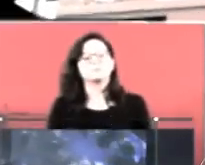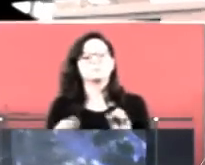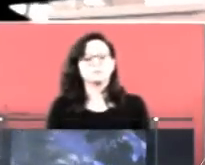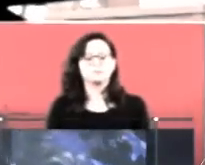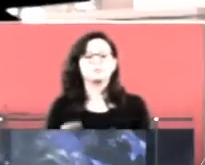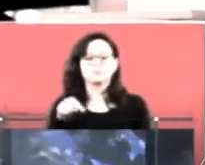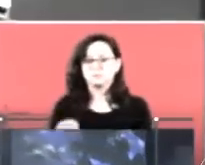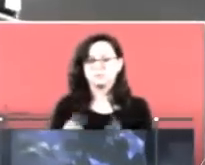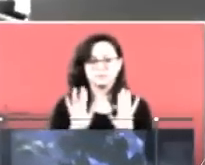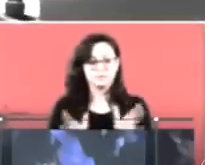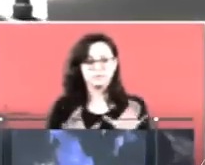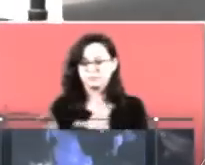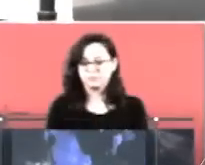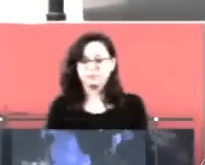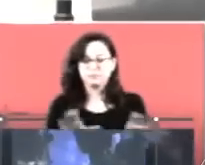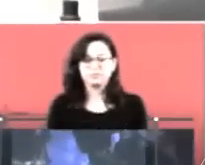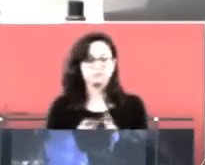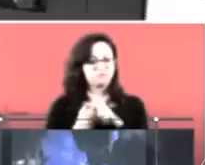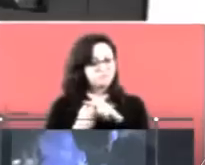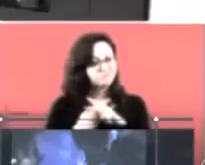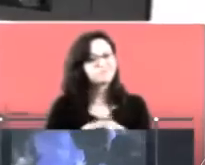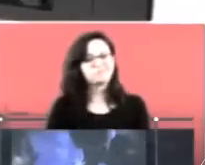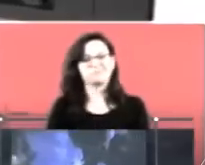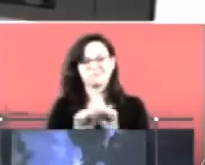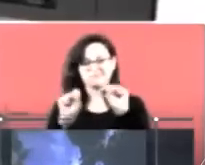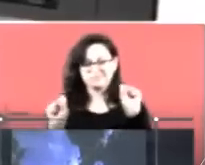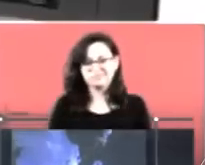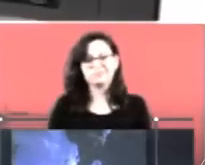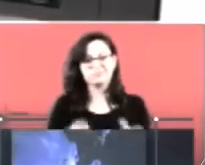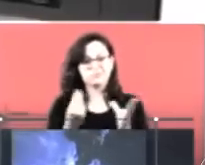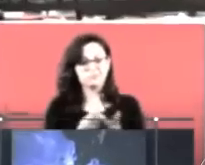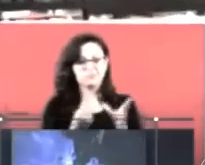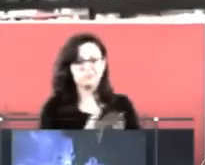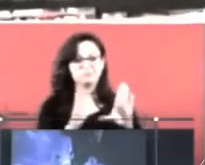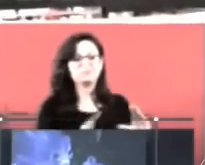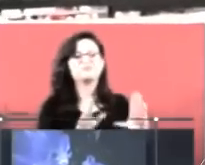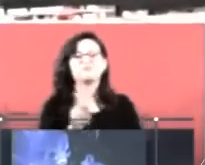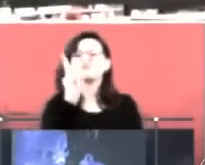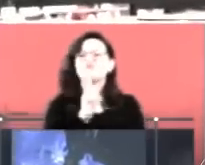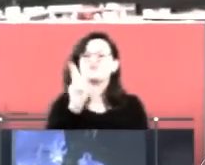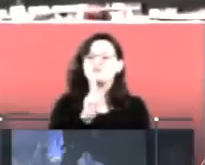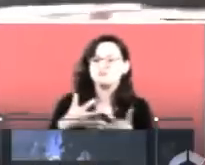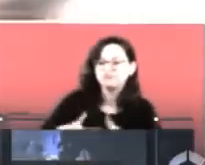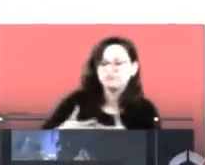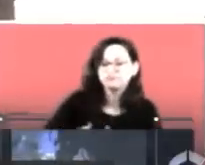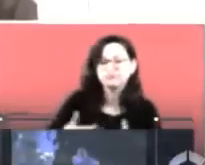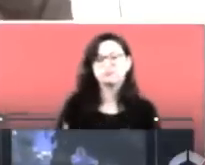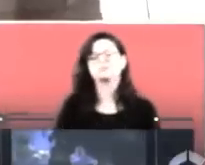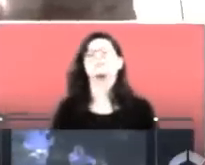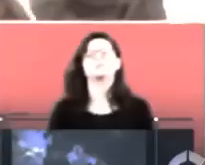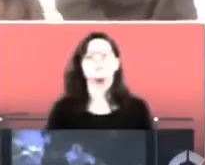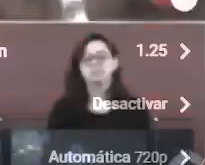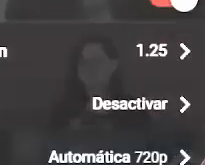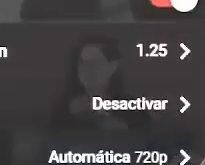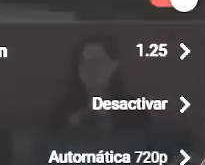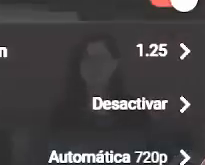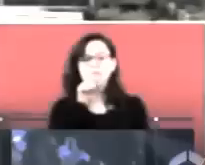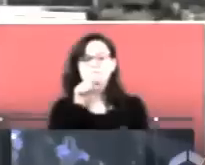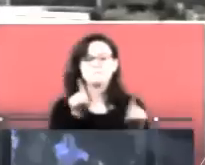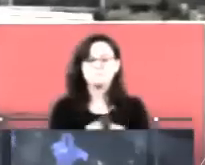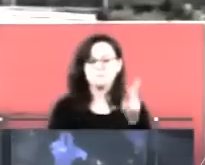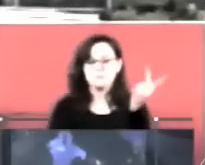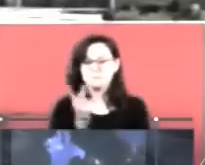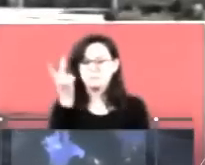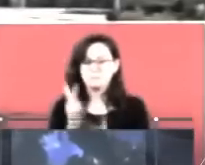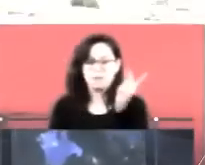pero pues a mí sí, yo leí en la mañana y dije, bueno, yo no sé de dónde sacan esas cifras o bien qué fuente es, porque la nota dice una persona de